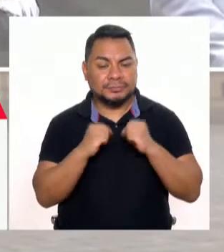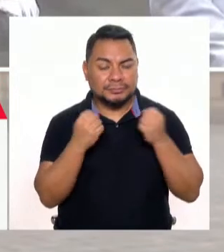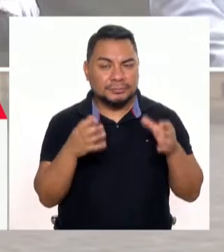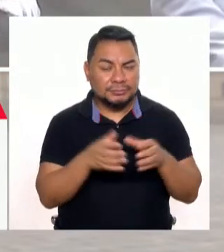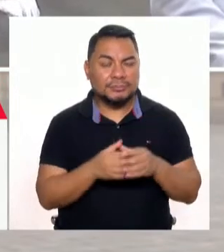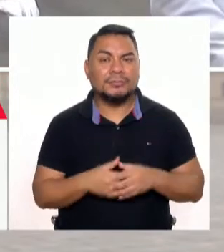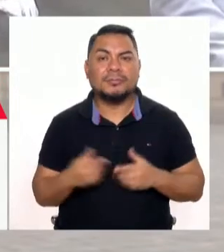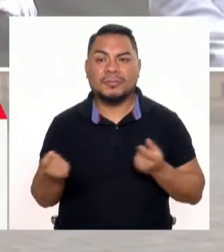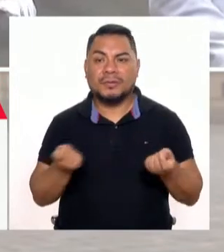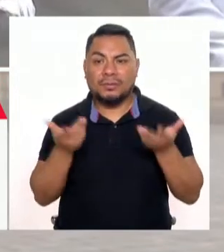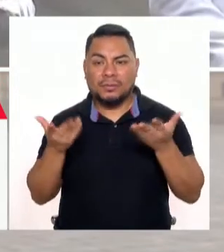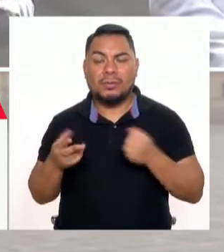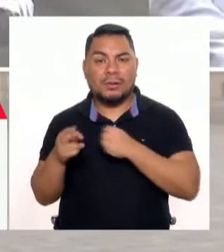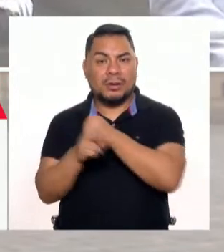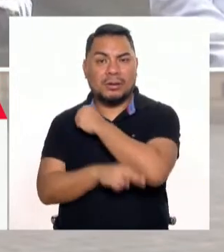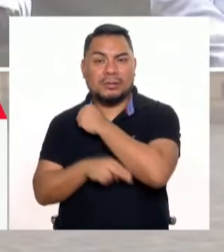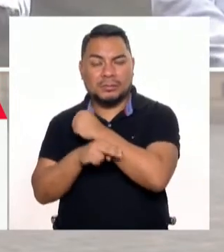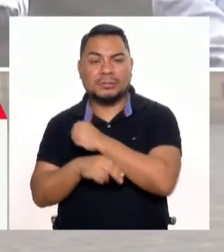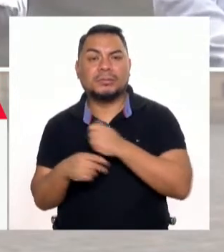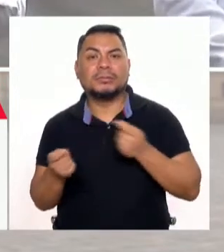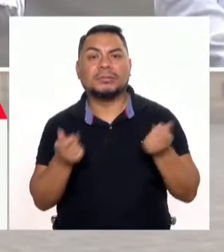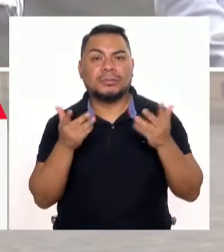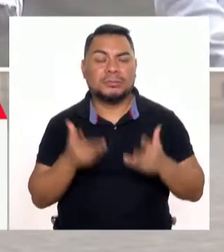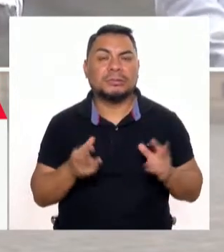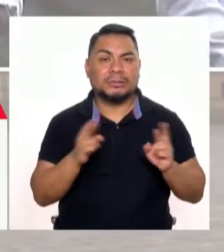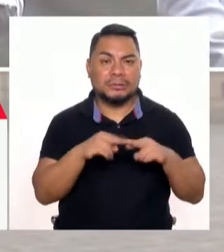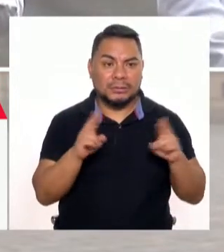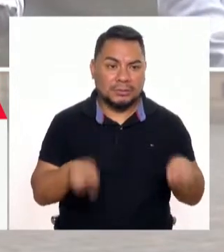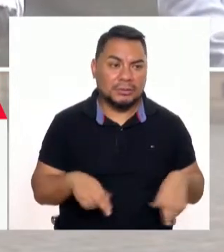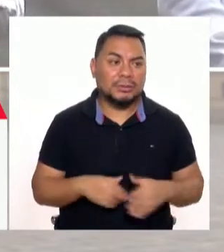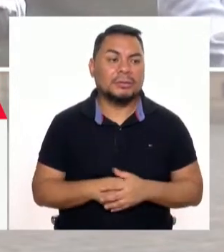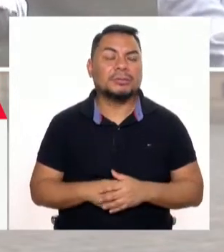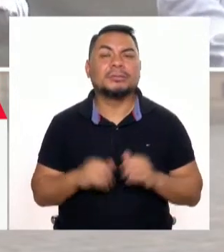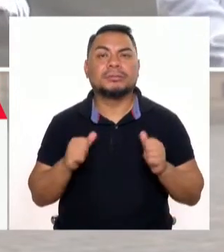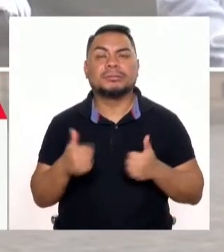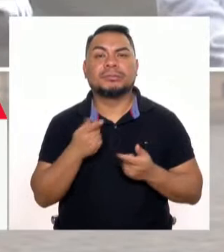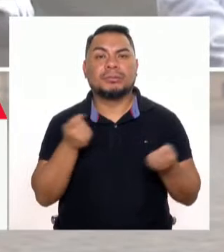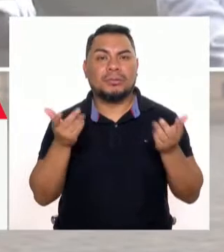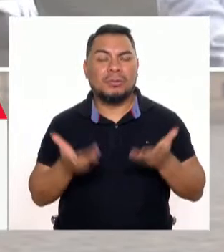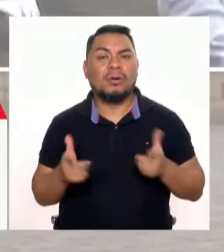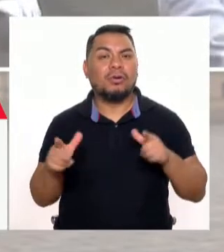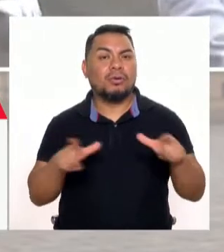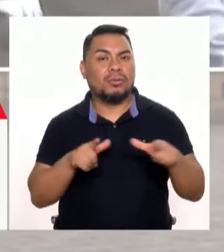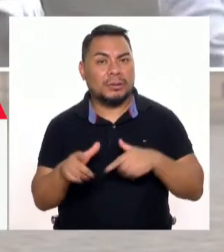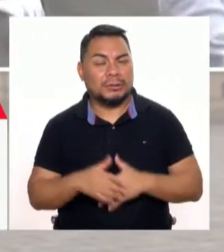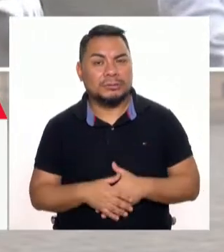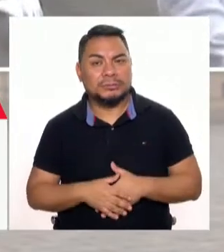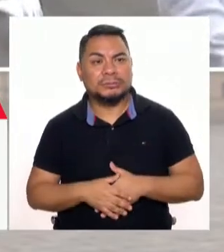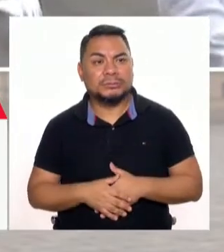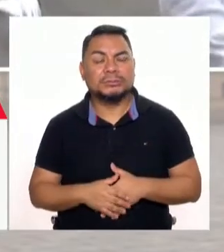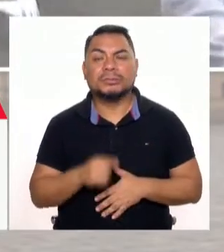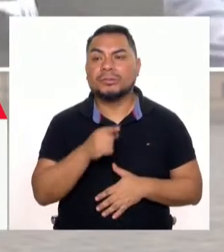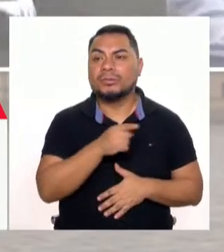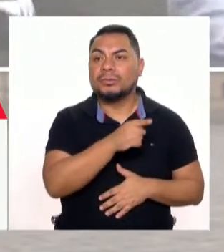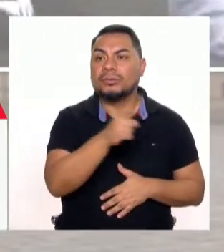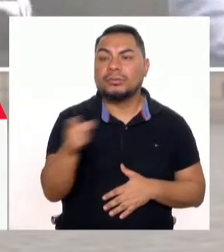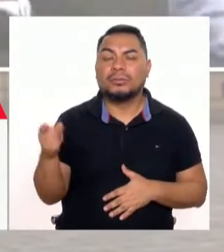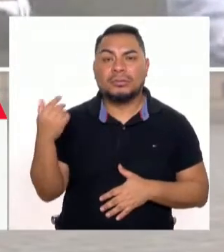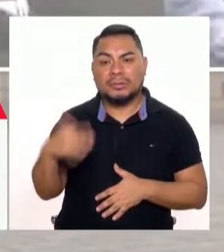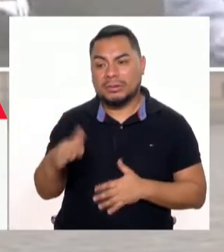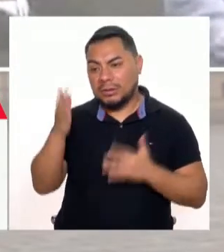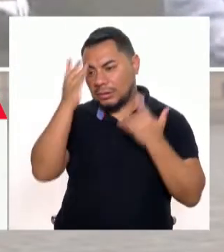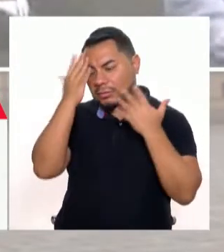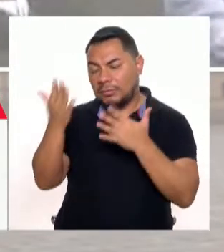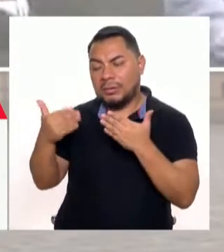gobierno nacional gobierno regional y gobiernos locales ustedes estaban